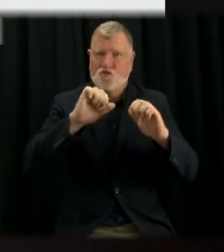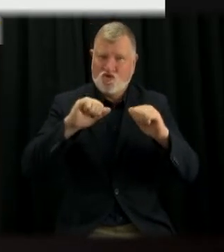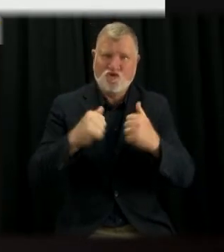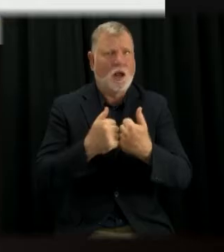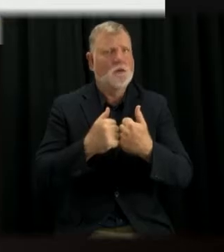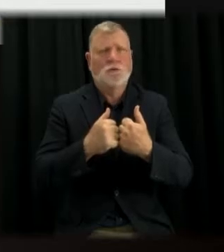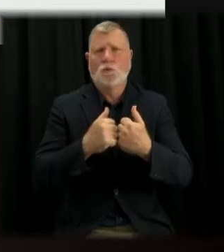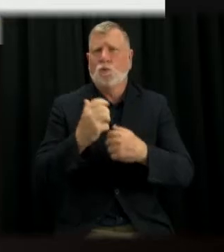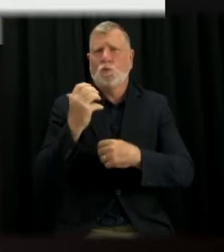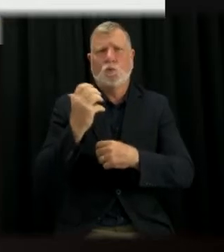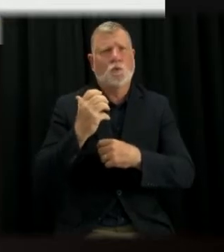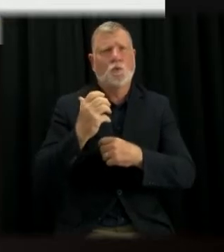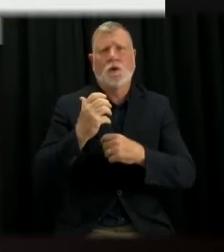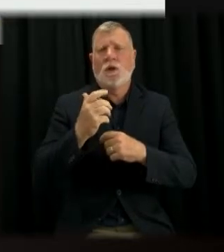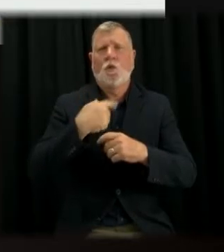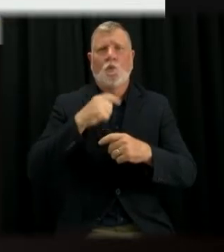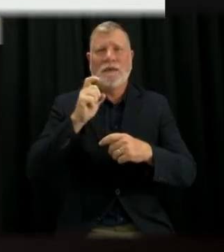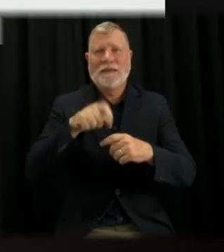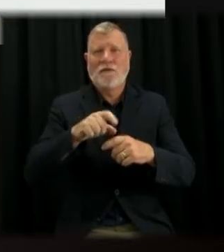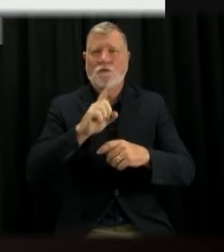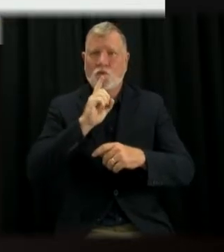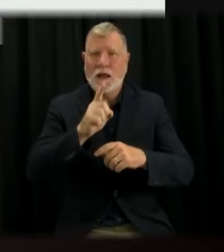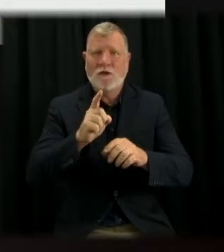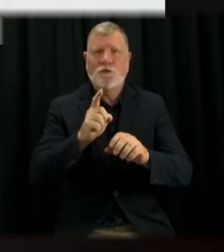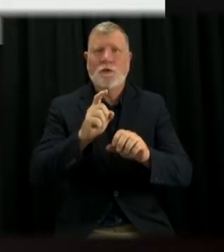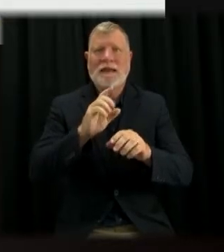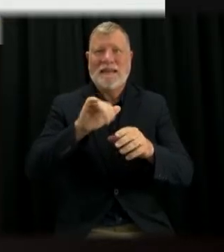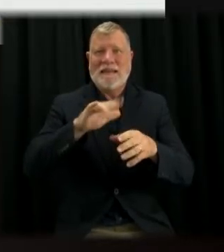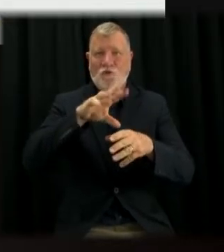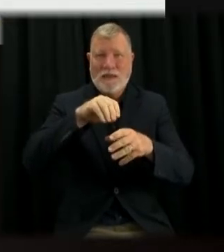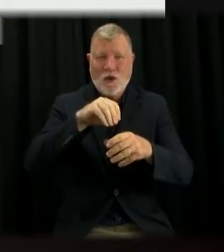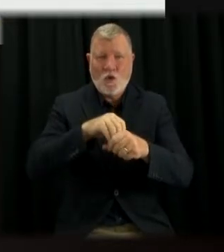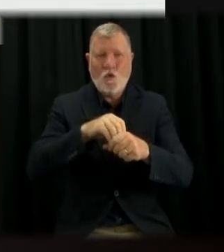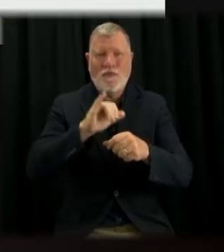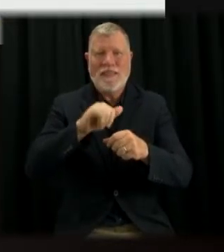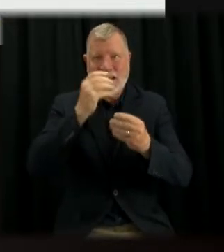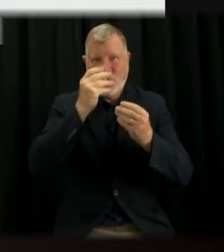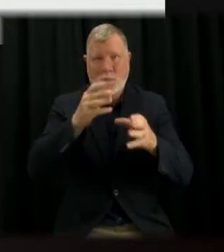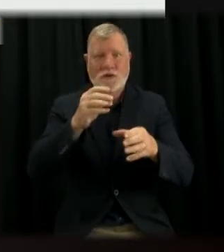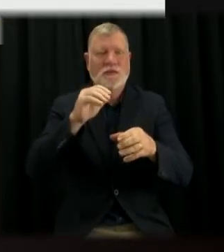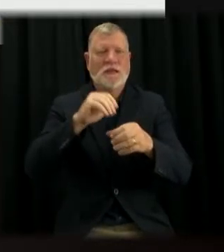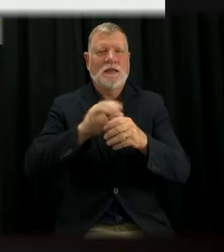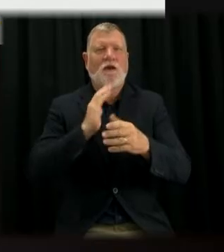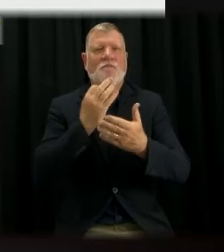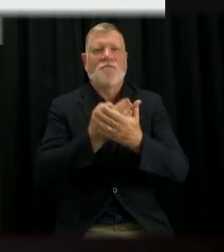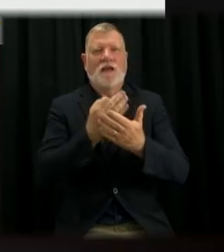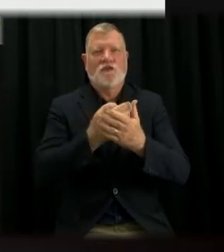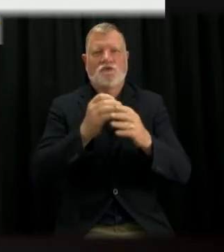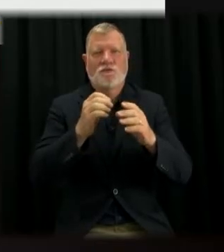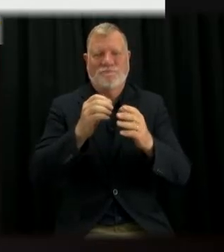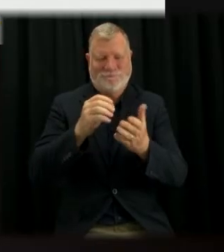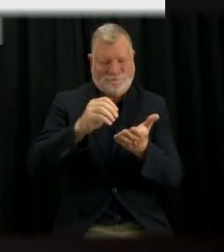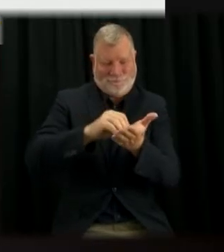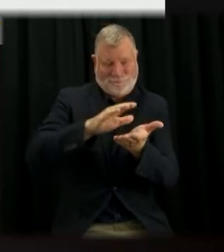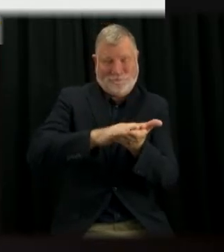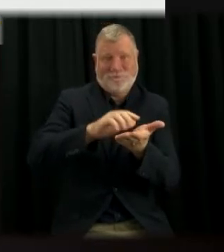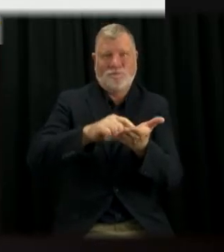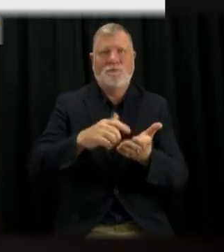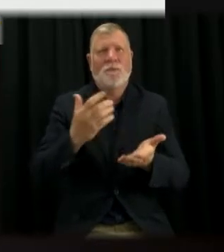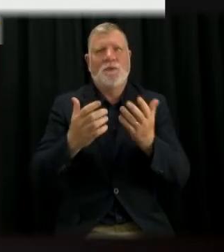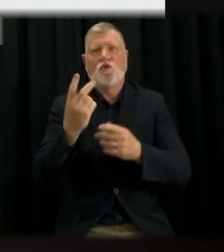que son un gran reto, necesitamos, de hecho, incluir esa información en nuestra declaración